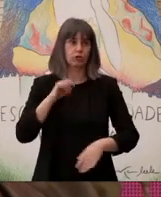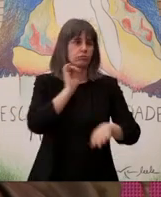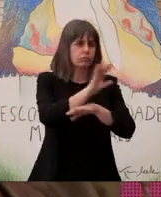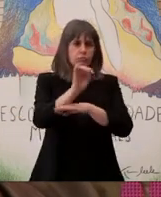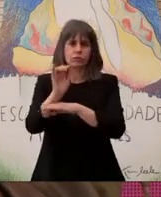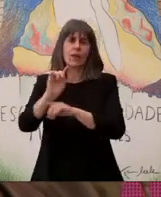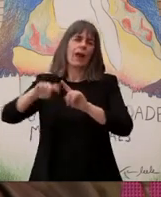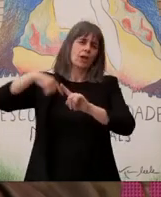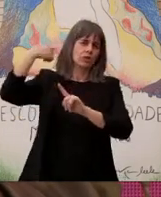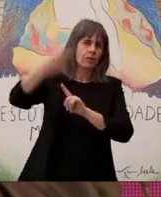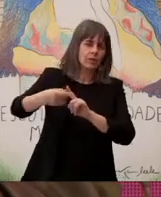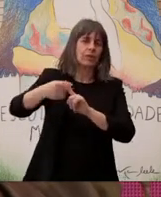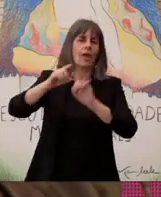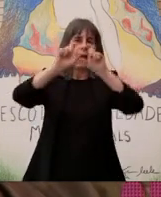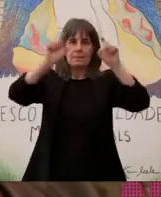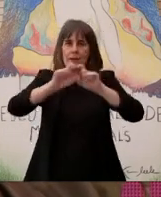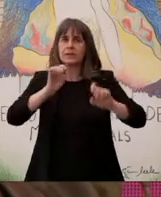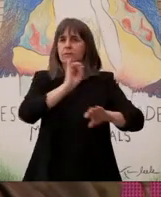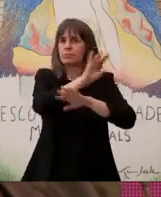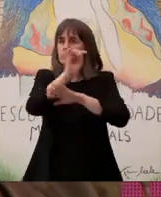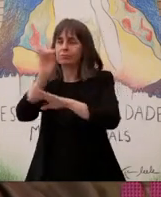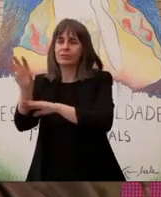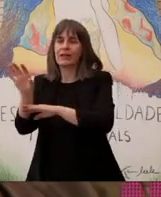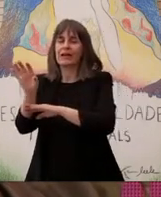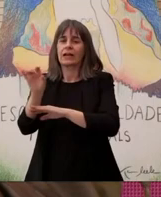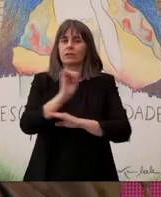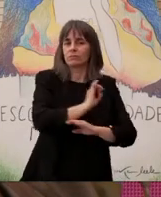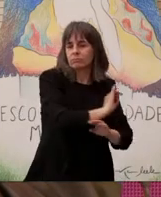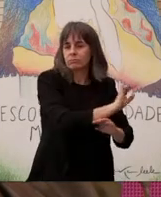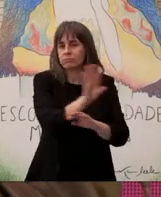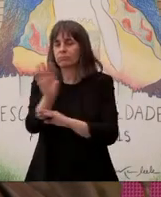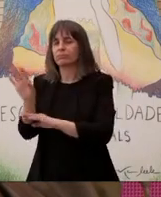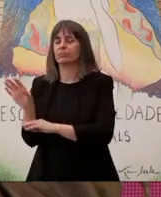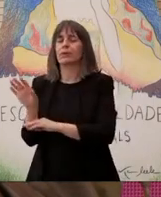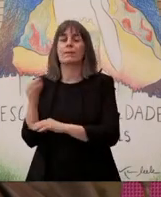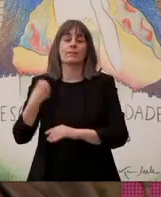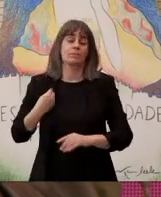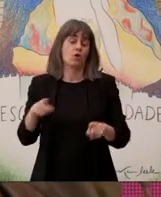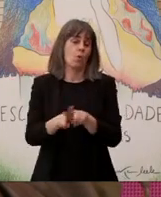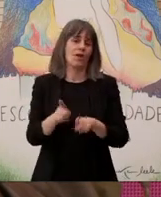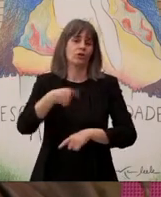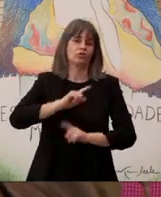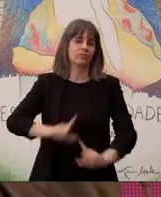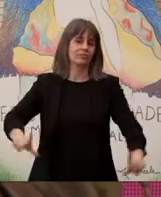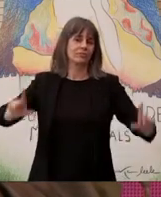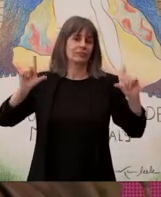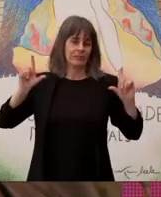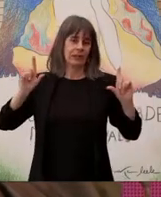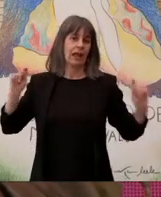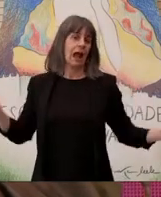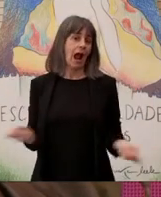empresas colocamos de alto falantes de una campaña de amán por supuesto también como sabe desde una diseñadora